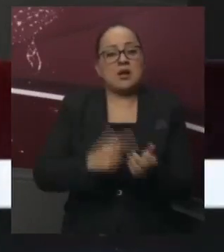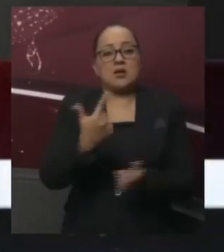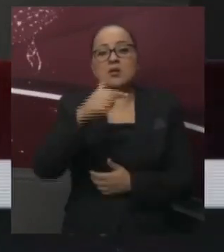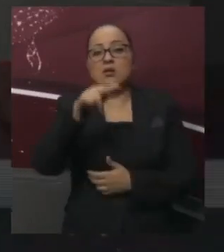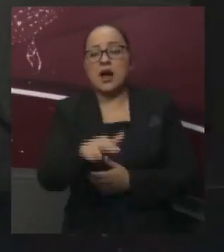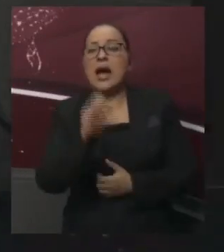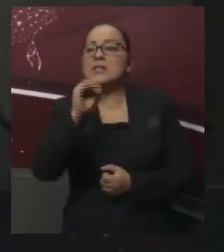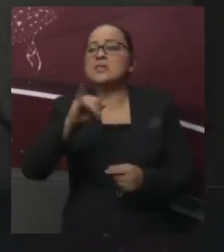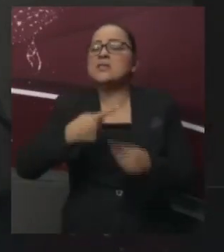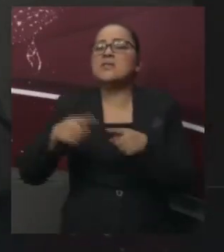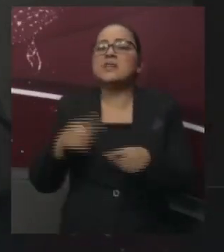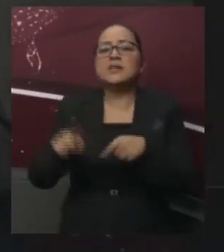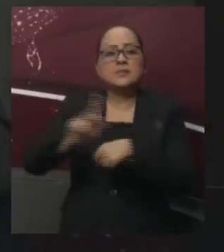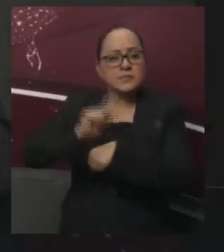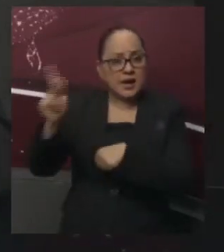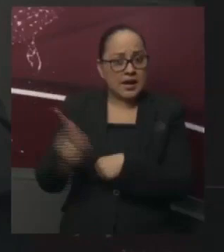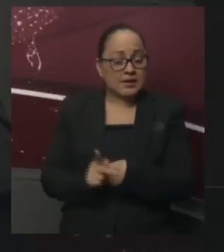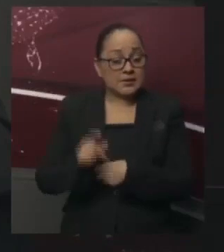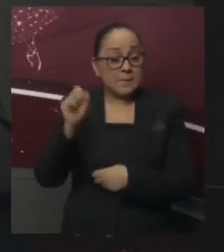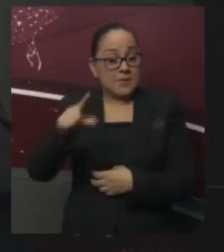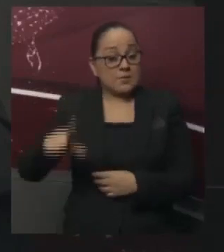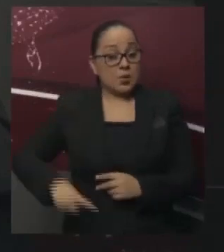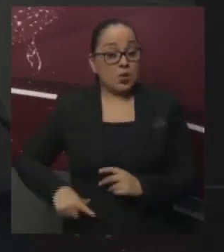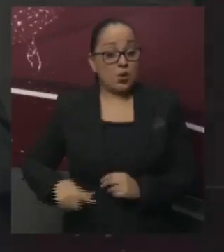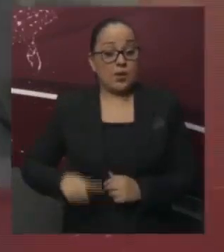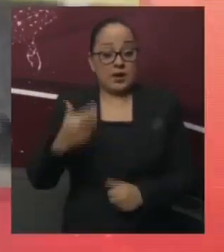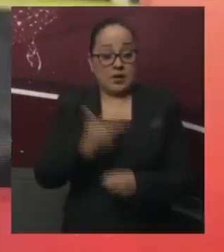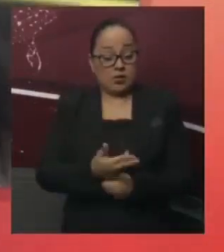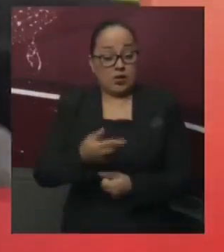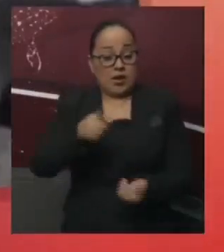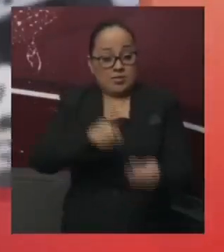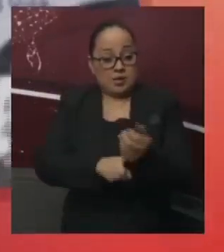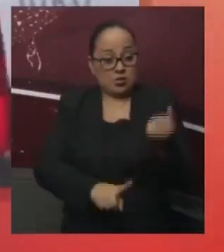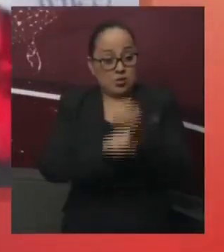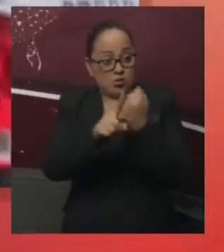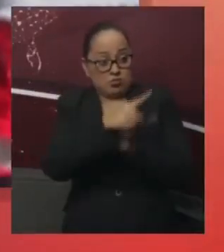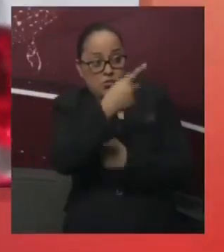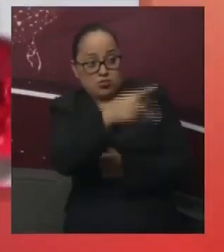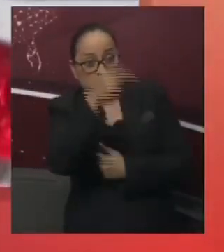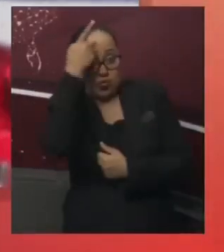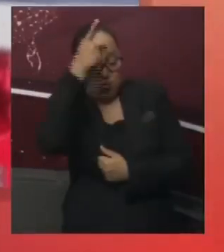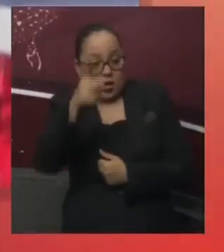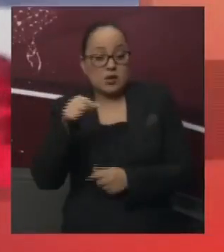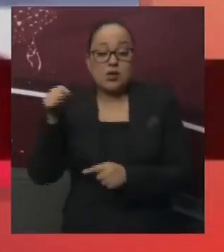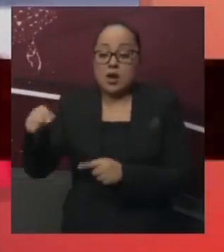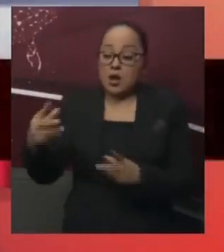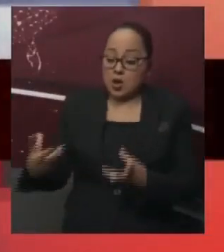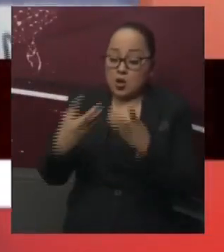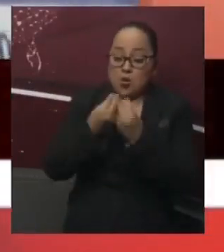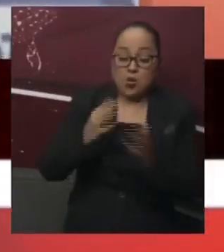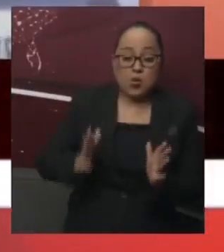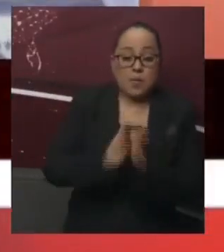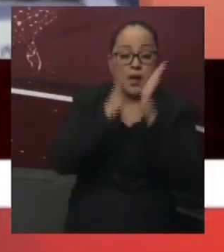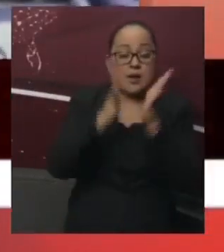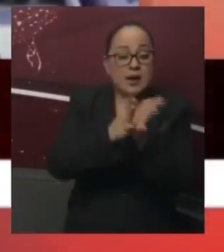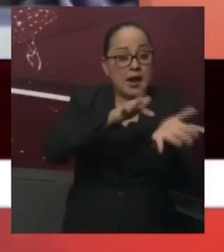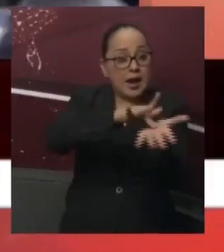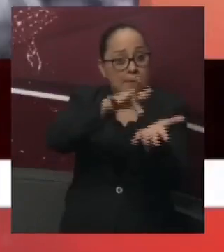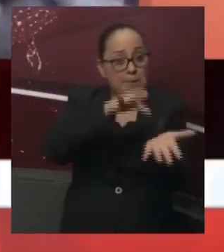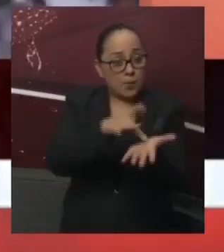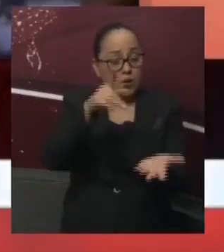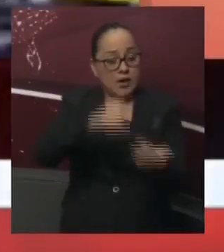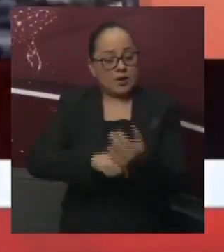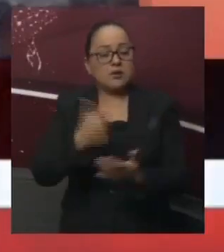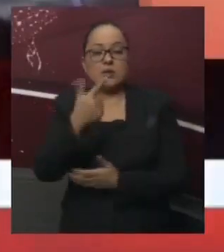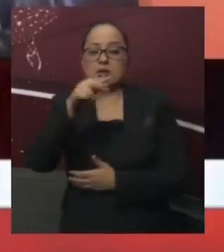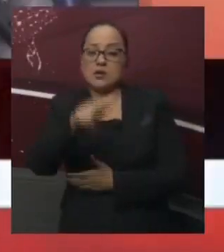otros países, ¿no? Donde el gobernador es dueño de su crisis, ¿sí? La Guardia Nacional solo coadyuva, y ahí lo establece bien la ley de la